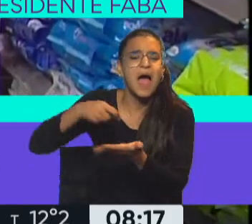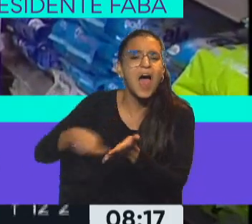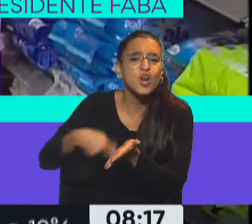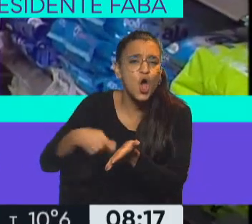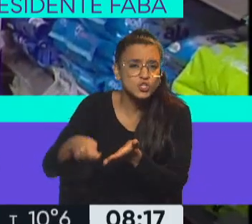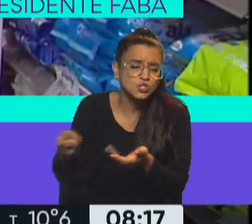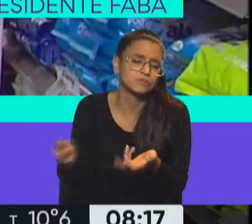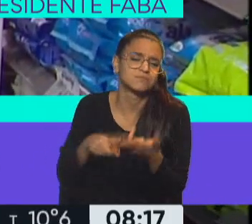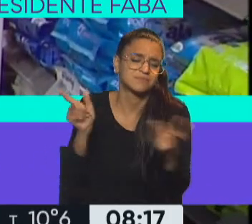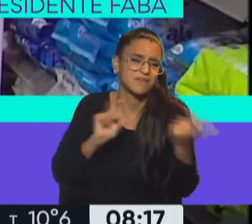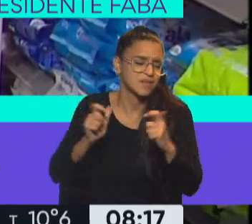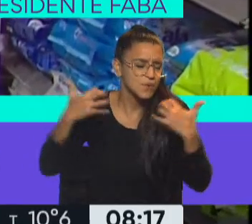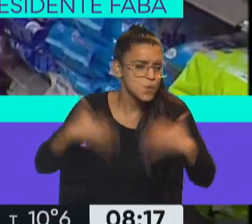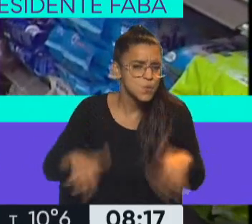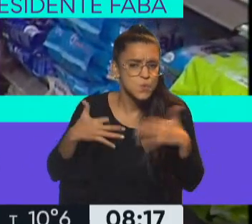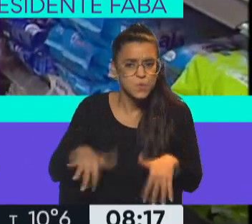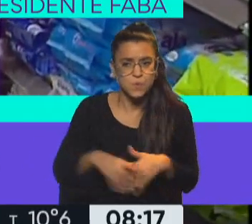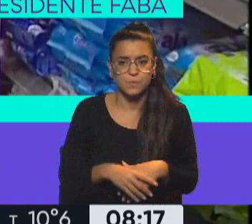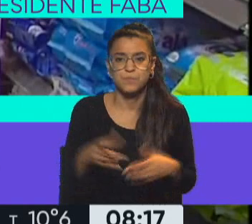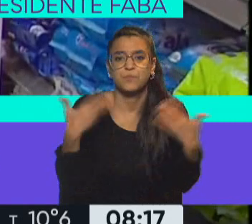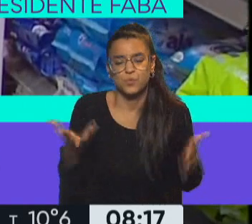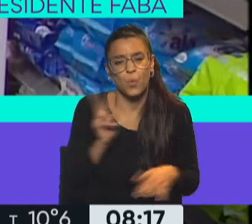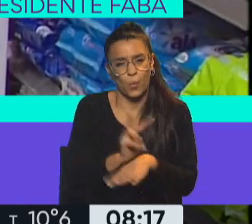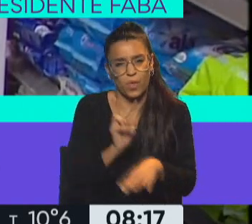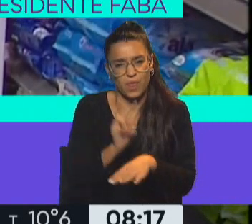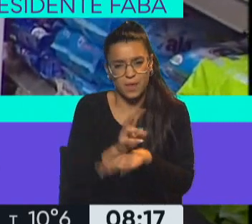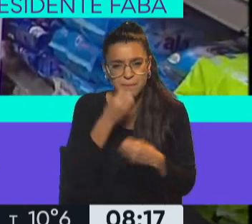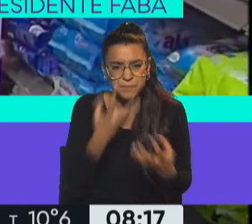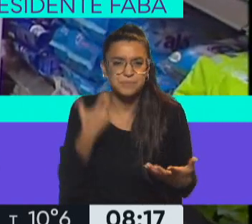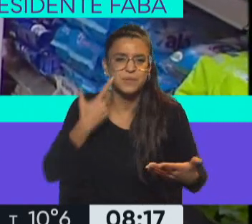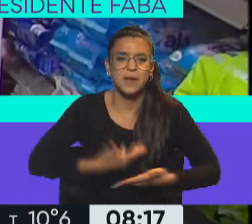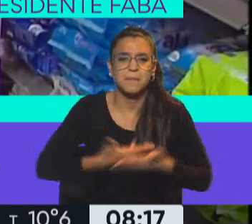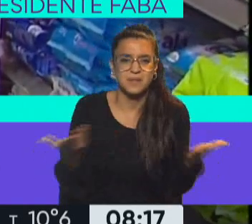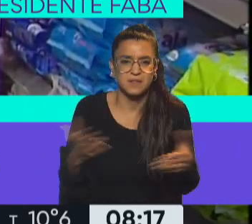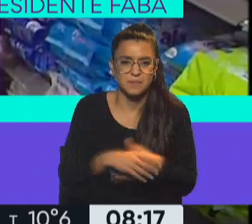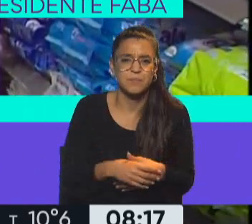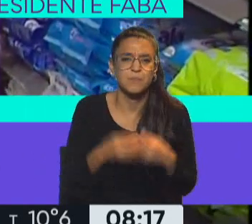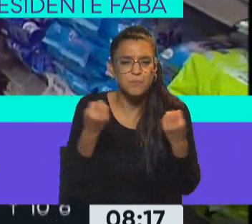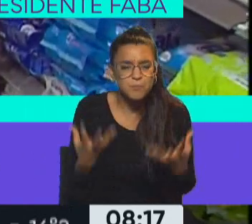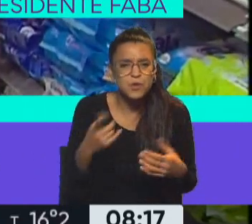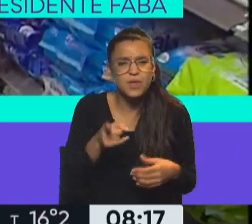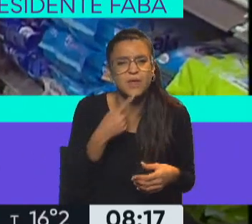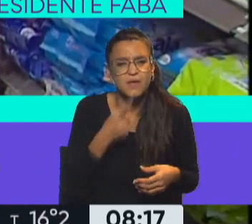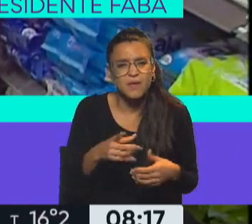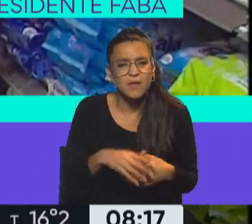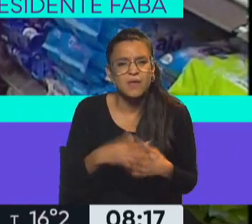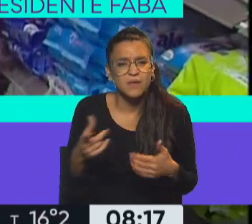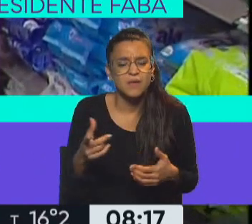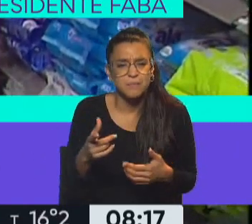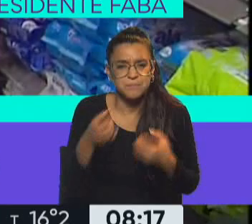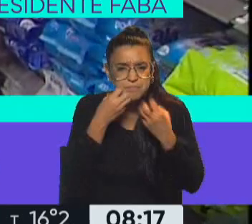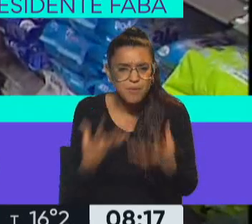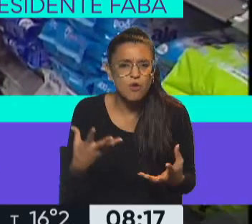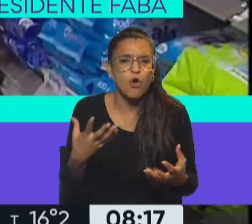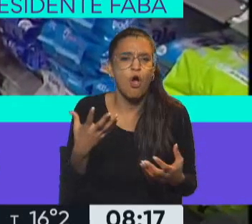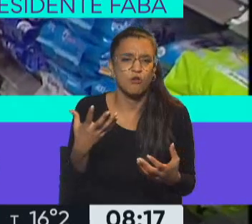las diferencias son tremendas entonces por qué no cuidarlas porque no representarla porque no no darle el lugar